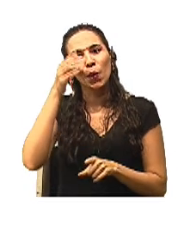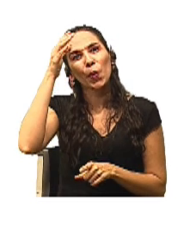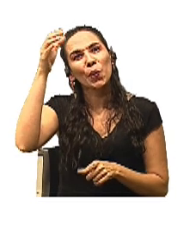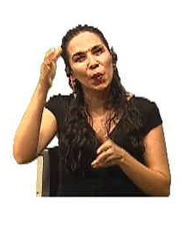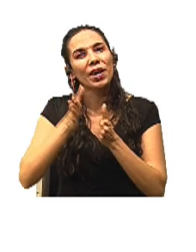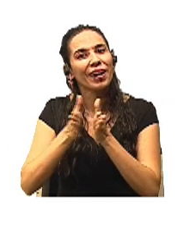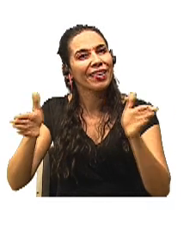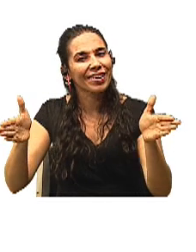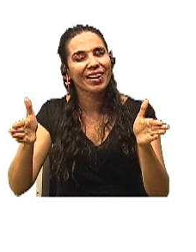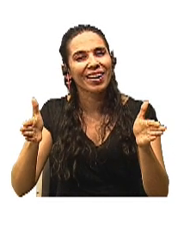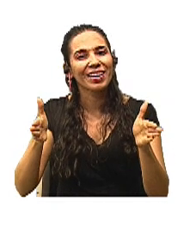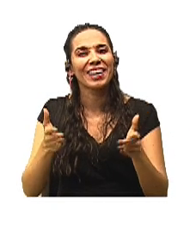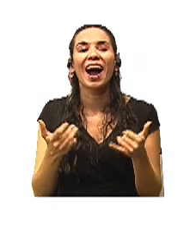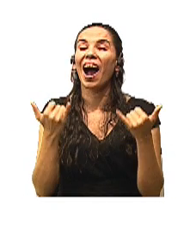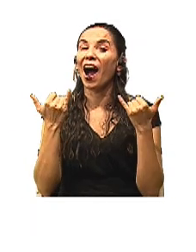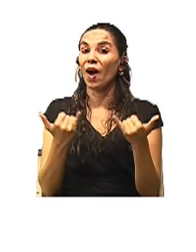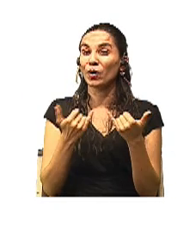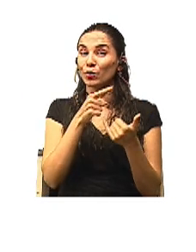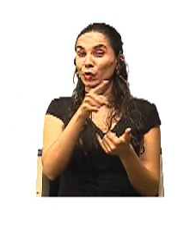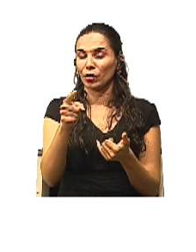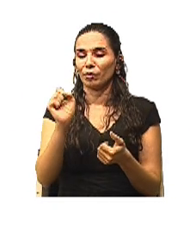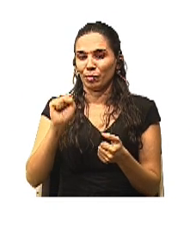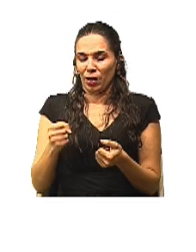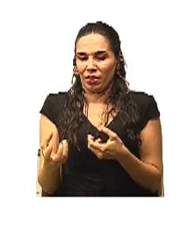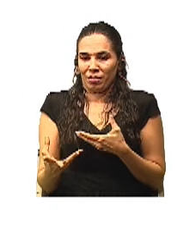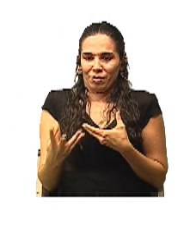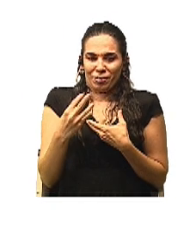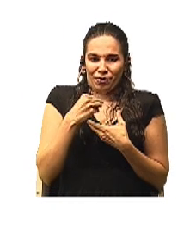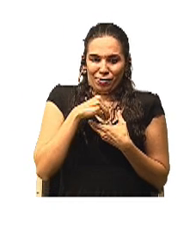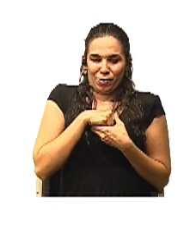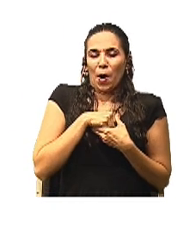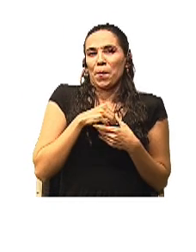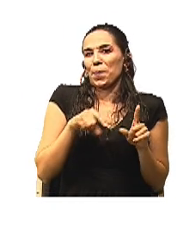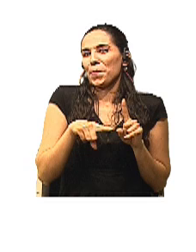general. Así que algo les tuvo que haber quedado de positivo.